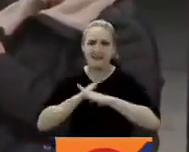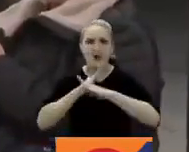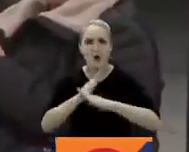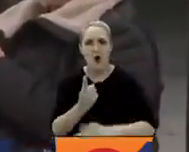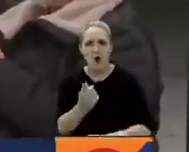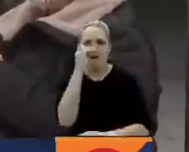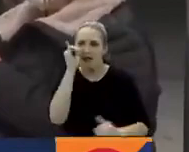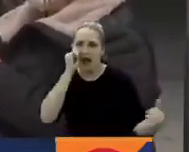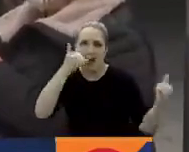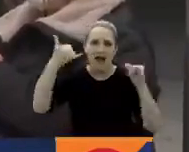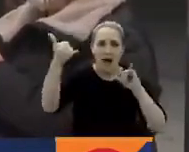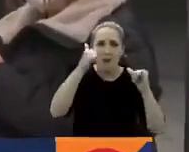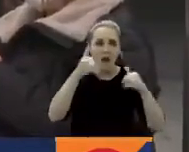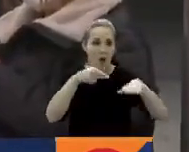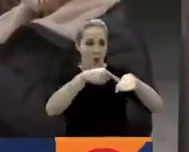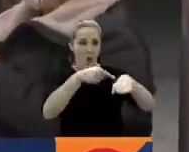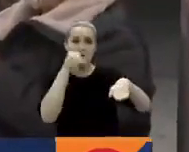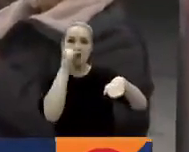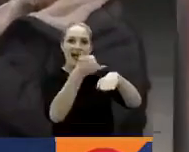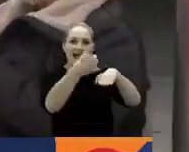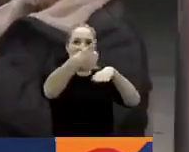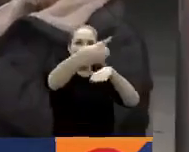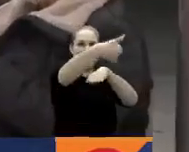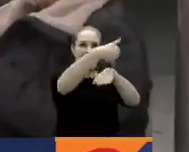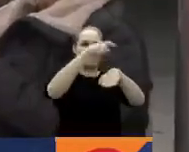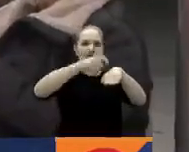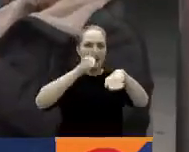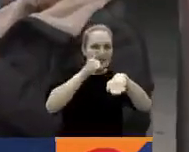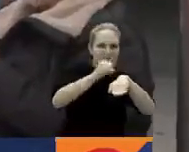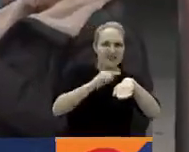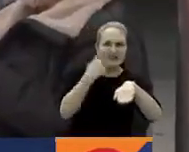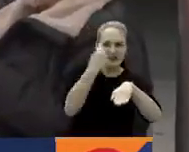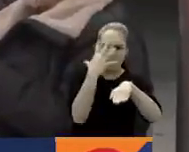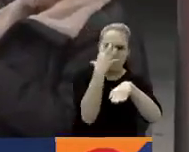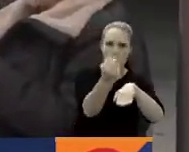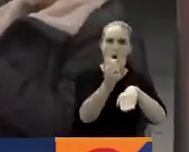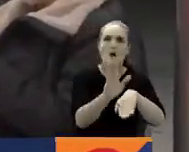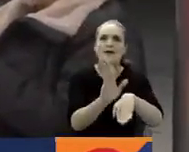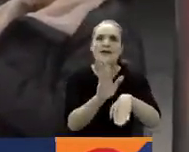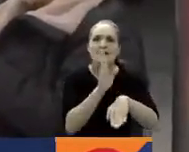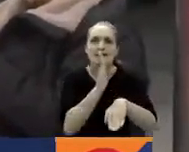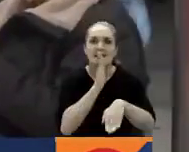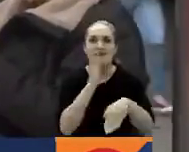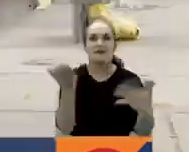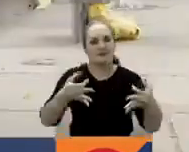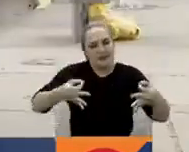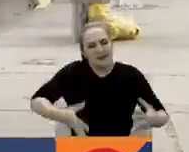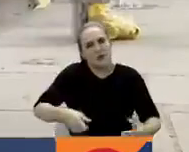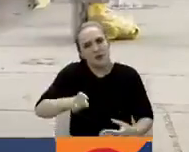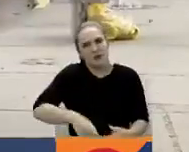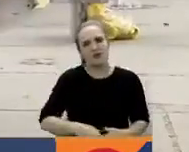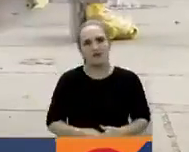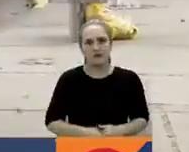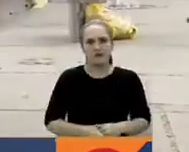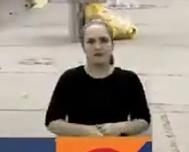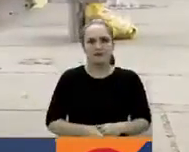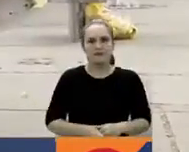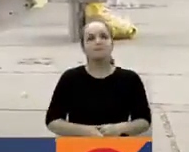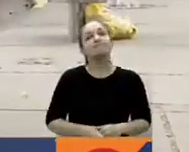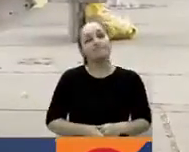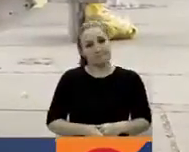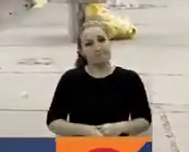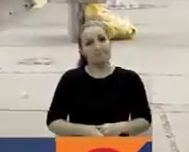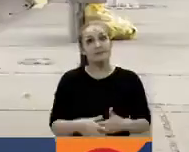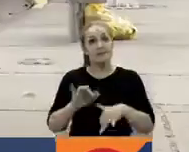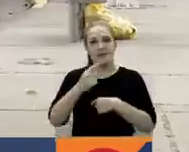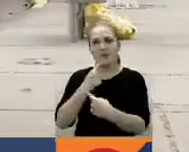más cámaras en los buses para poder hacer un seguimiento, para que no pueda tener un poquito más de seguridad. Pues hablamos